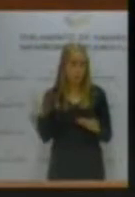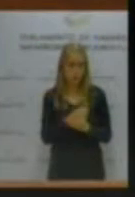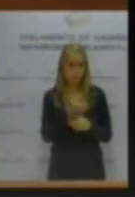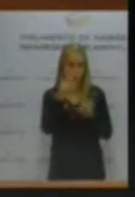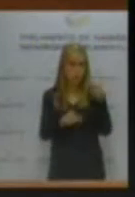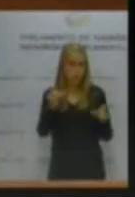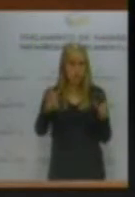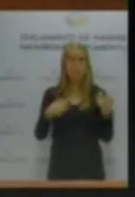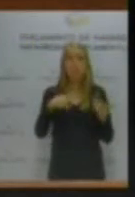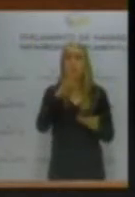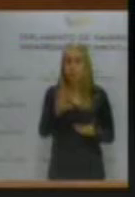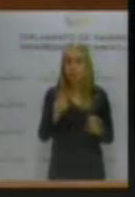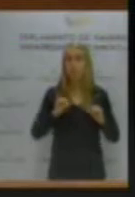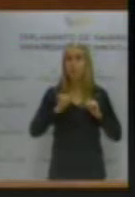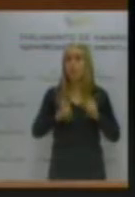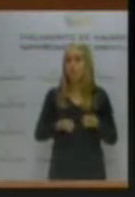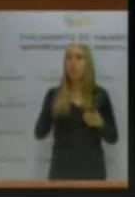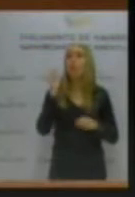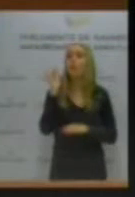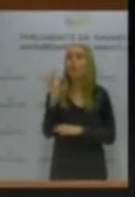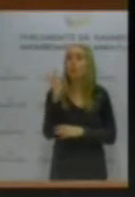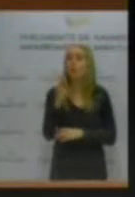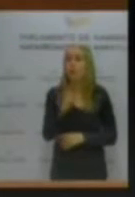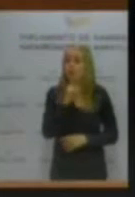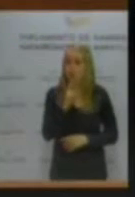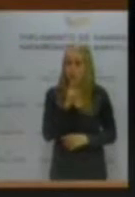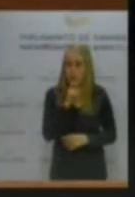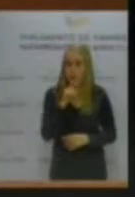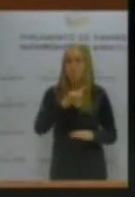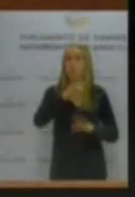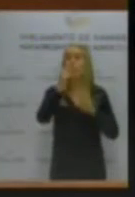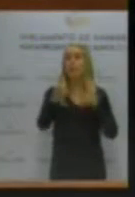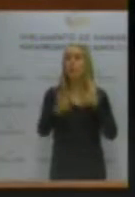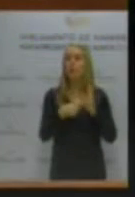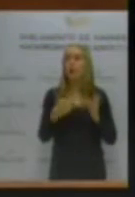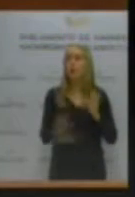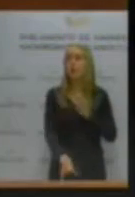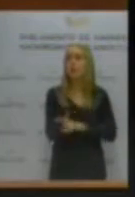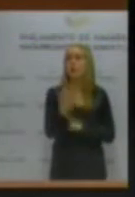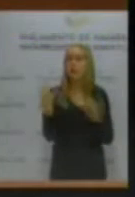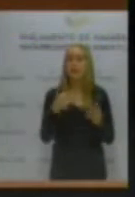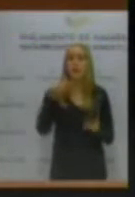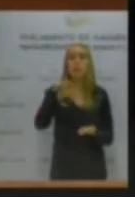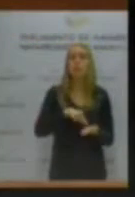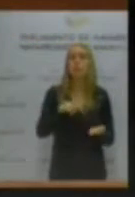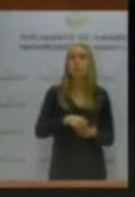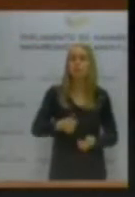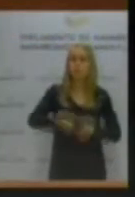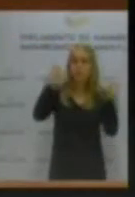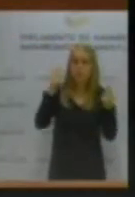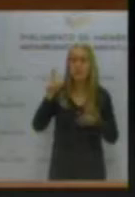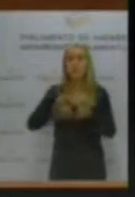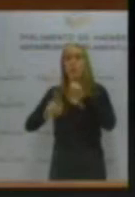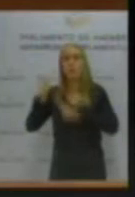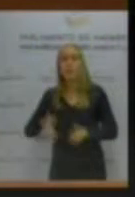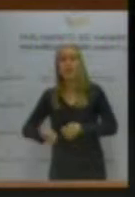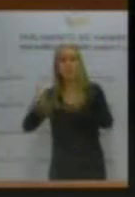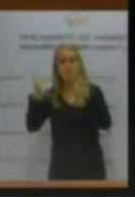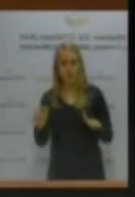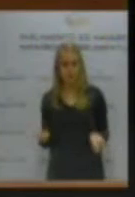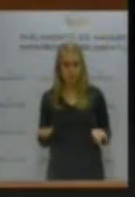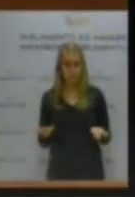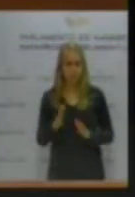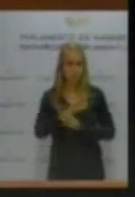empezado mi intervención diciendo que esta ley lo único que va a generar es más impuestos y más problemas. En